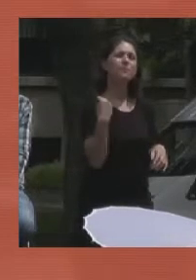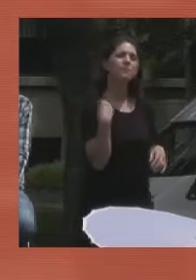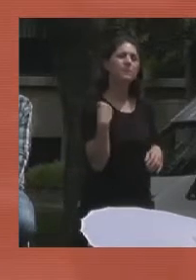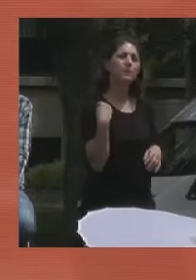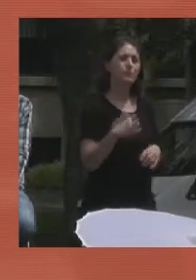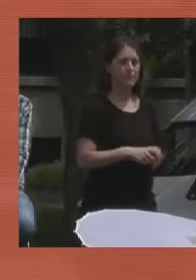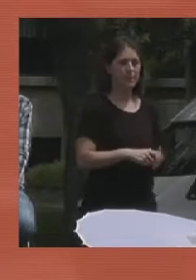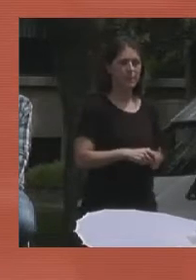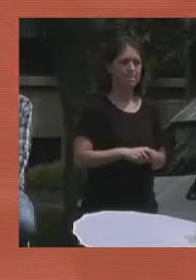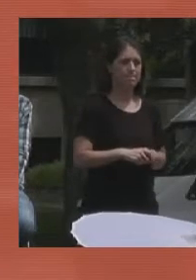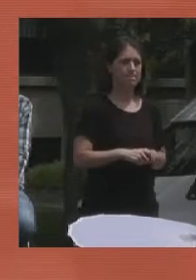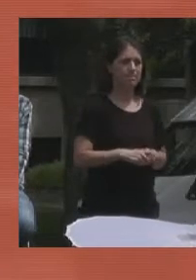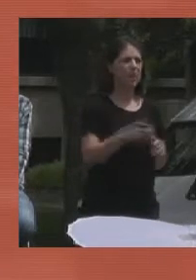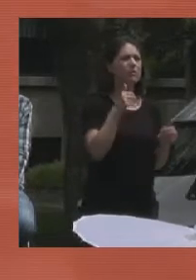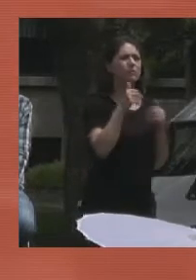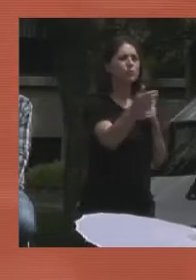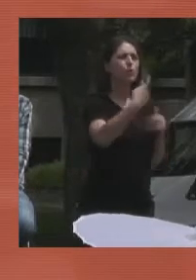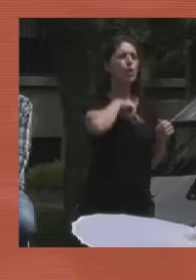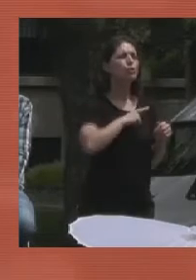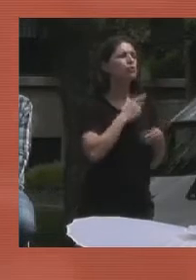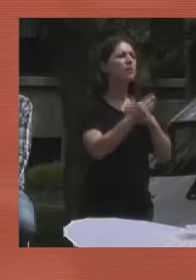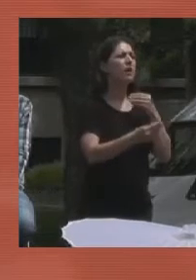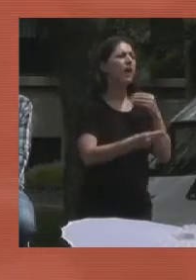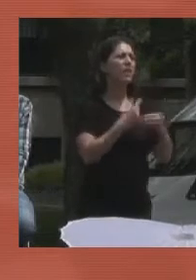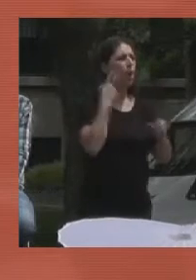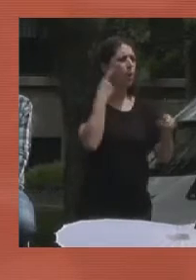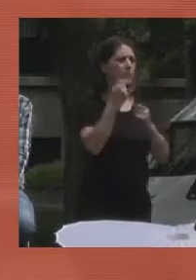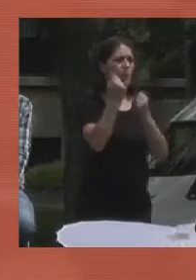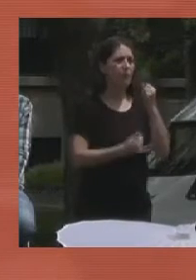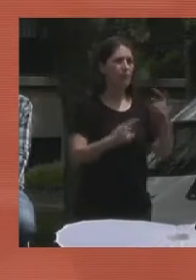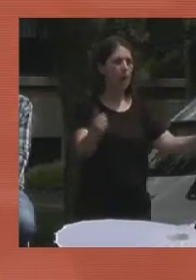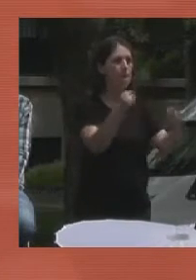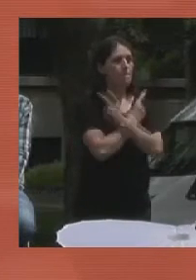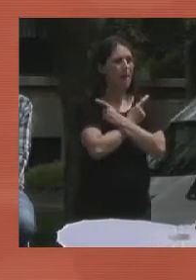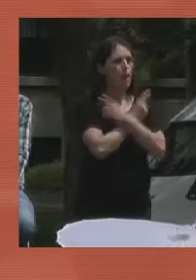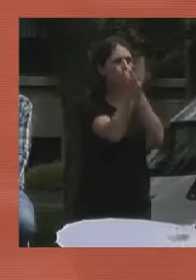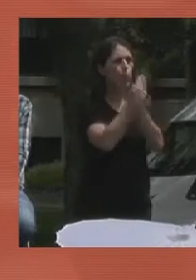Preguntoume que íbamos facer para que non houbera paro.